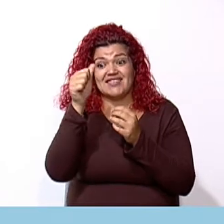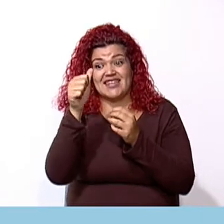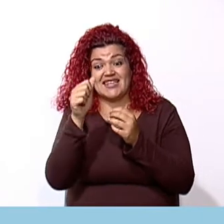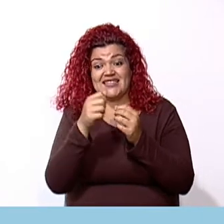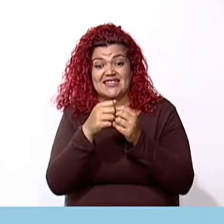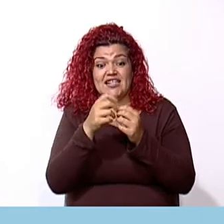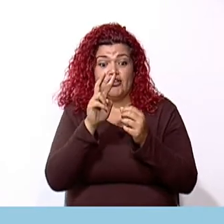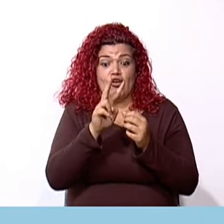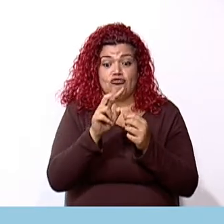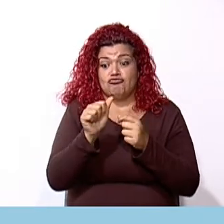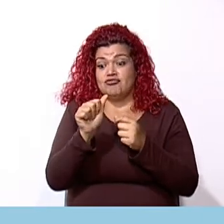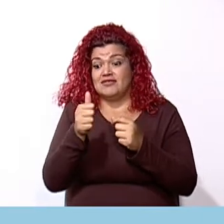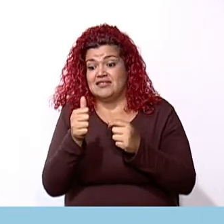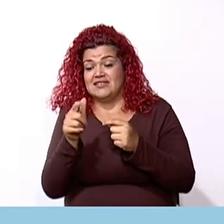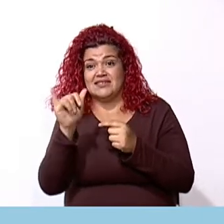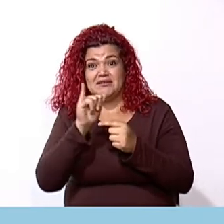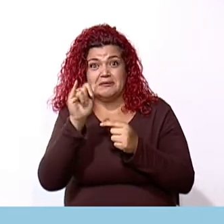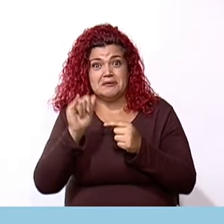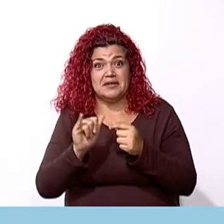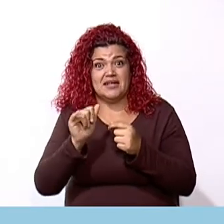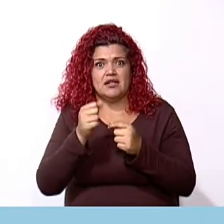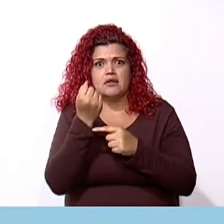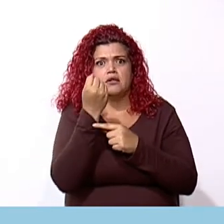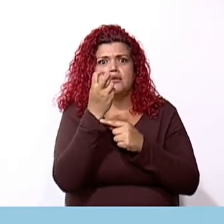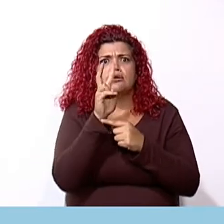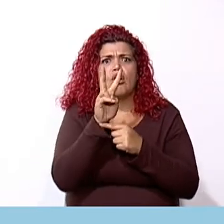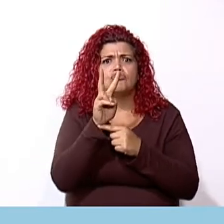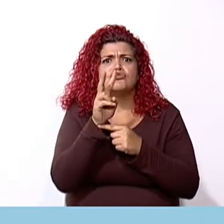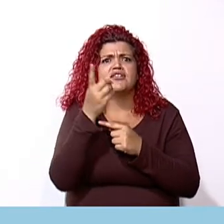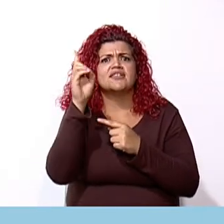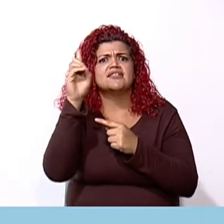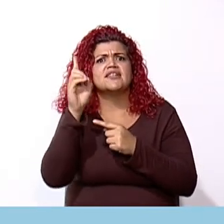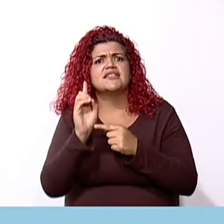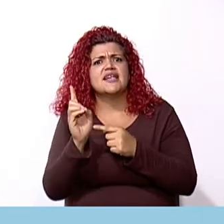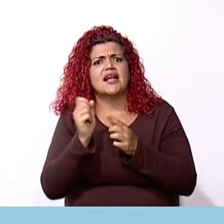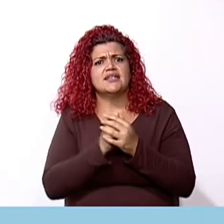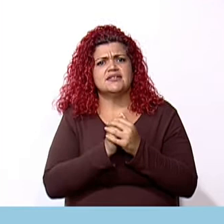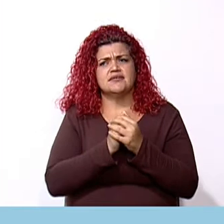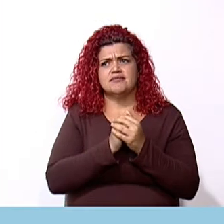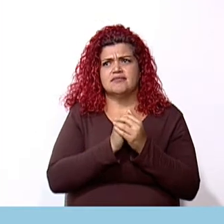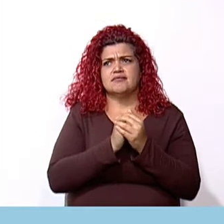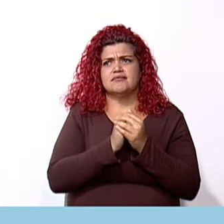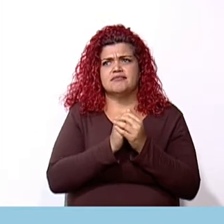decenas ahora nos forman 12 decenas.